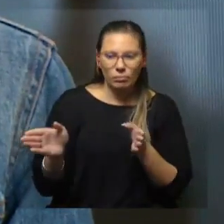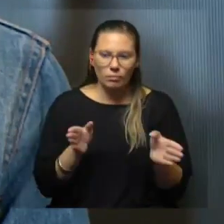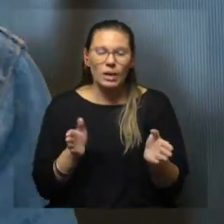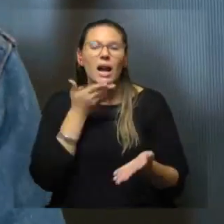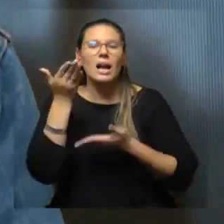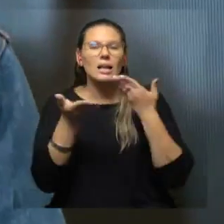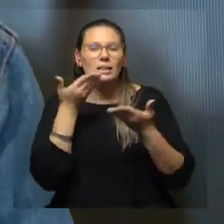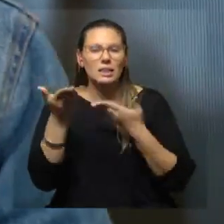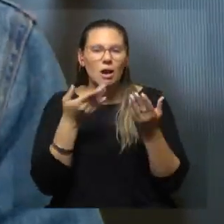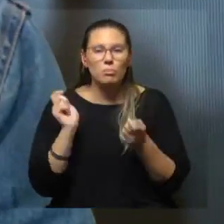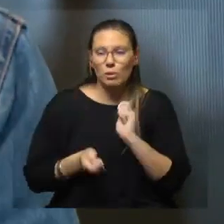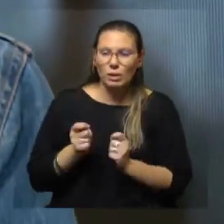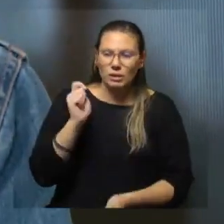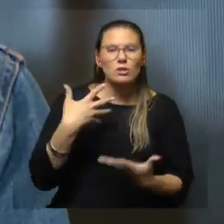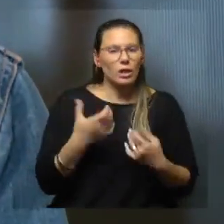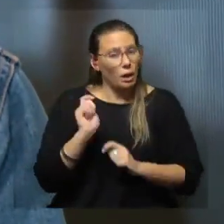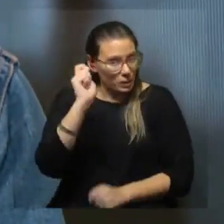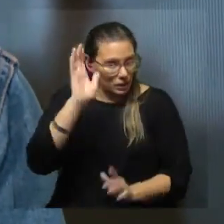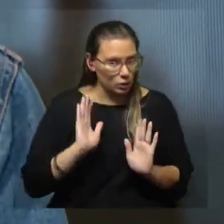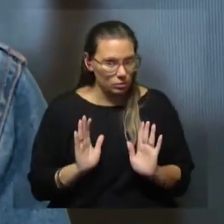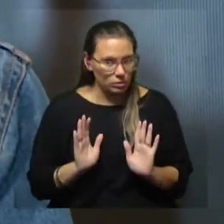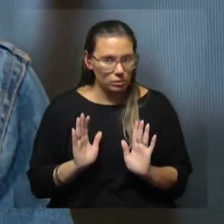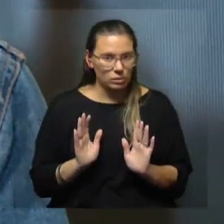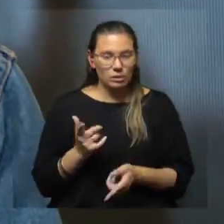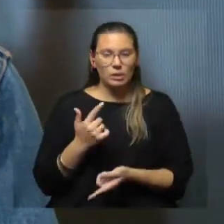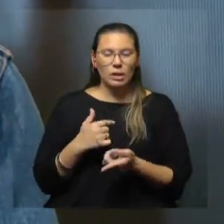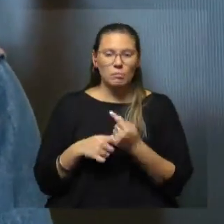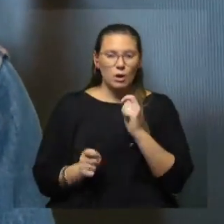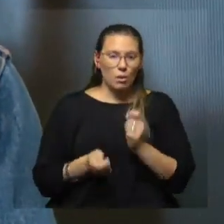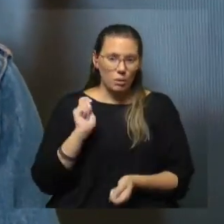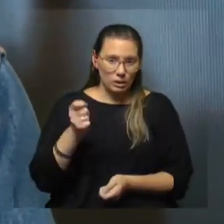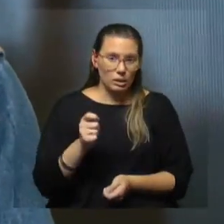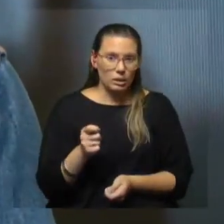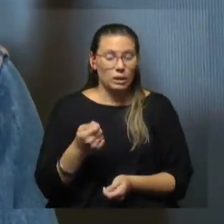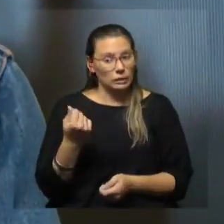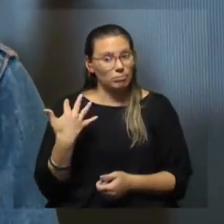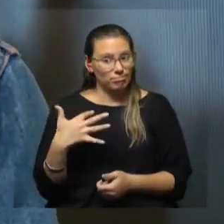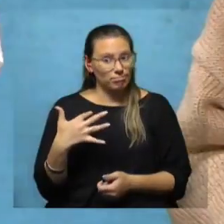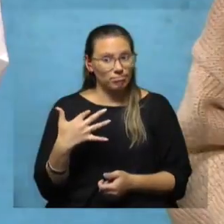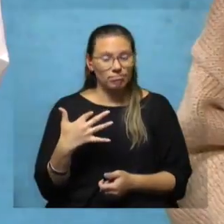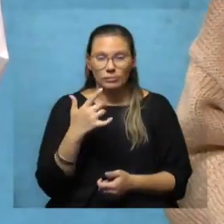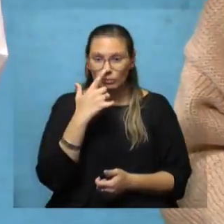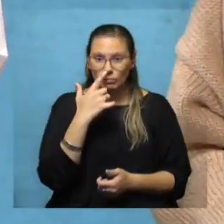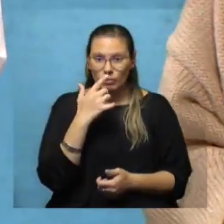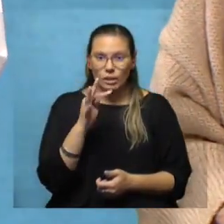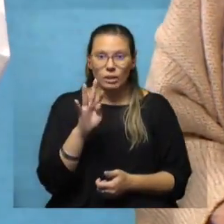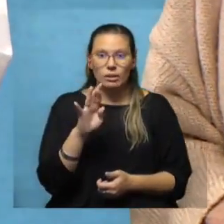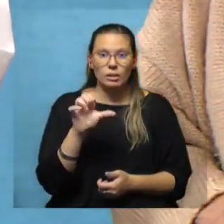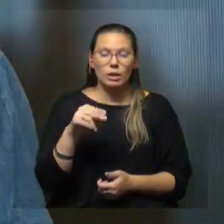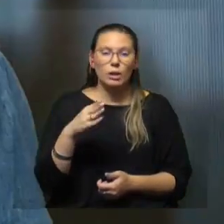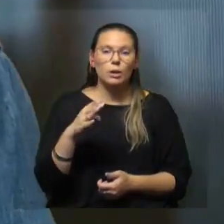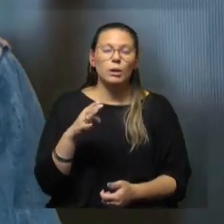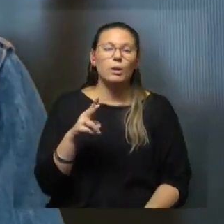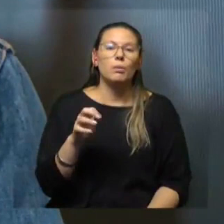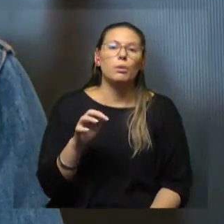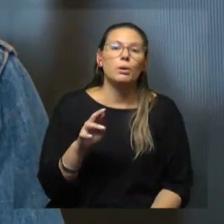Cantaba las canciones, pero tocaba la batería. Yo quería ser batero primero. Claro. Pero como no, una batería, vos sabés que es un dinero. O sea, clarísimo. Quería ser Trevor y Renzo. Trevor y